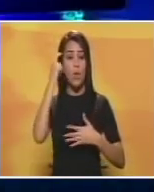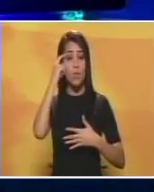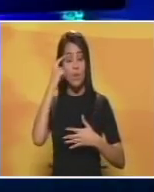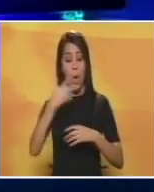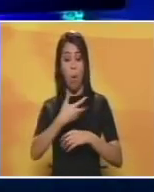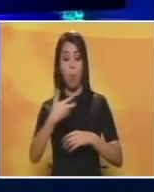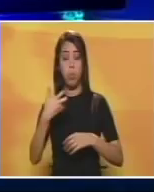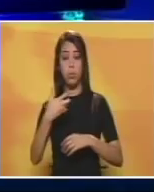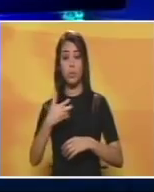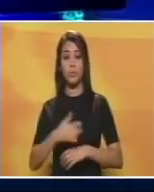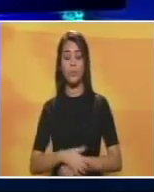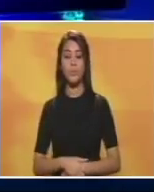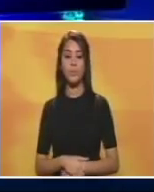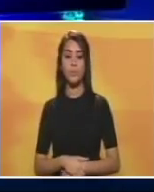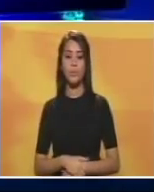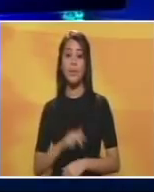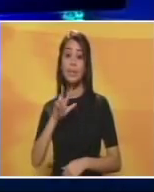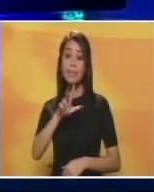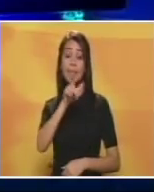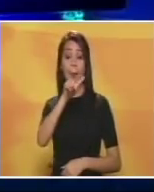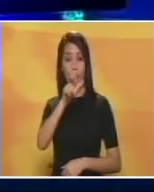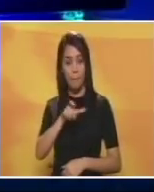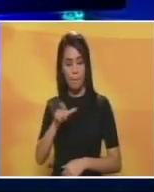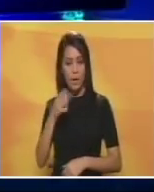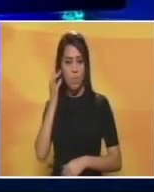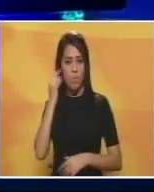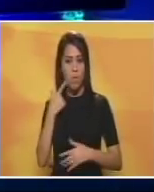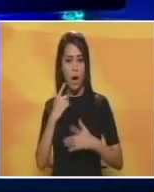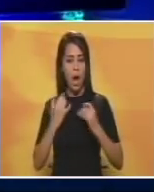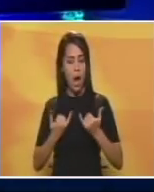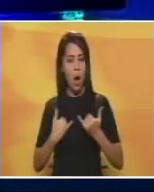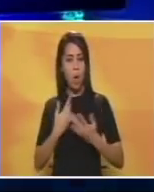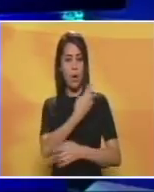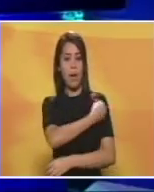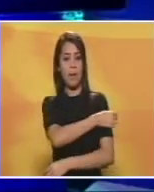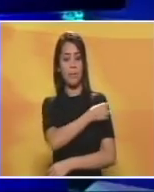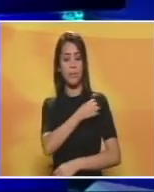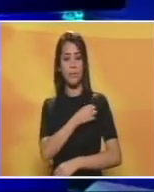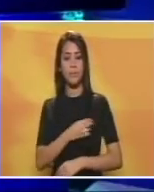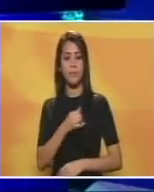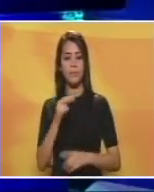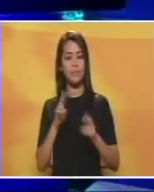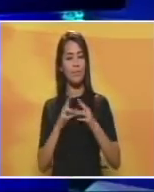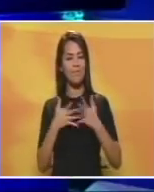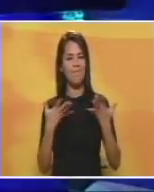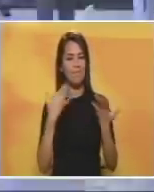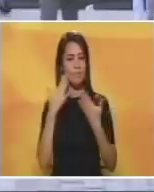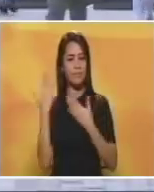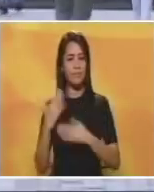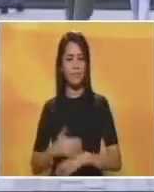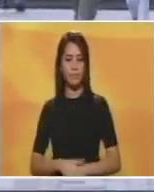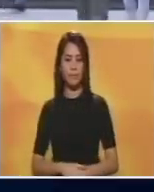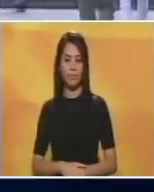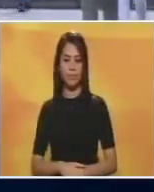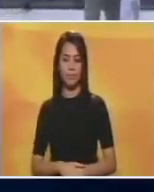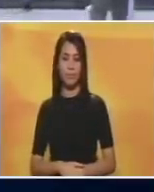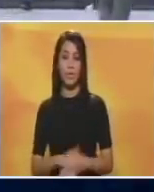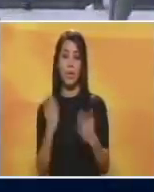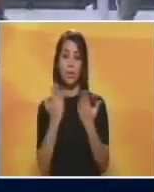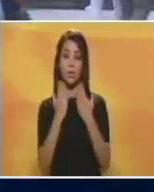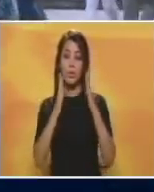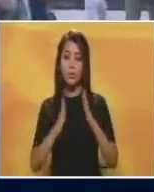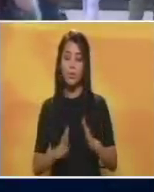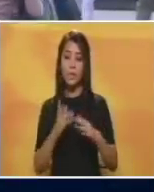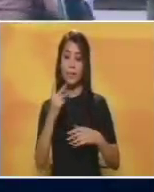colocarse este material. 3 de ellas aún se encuentran bajo atención médica. Conozcamos el siguiente caso. Se trata de un estudiante